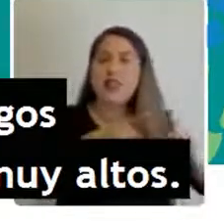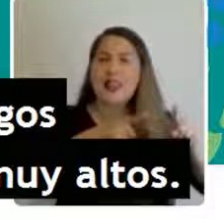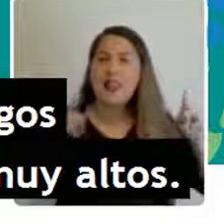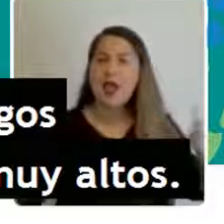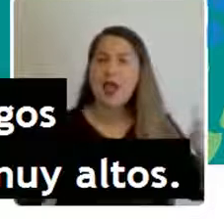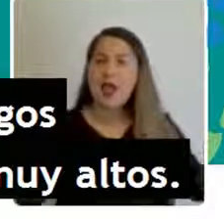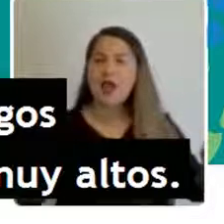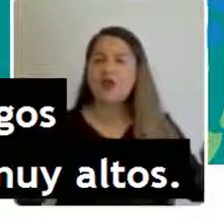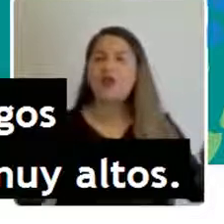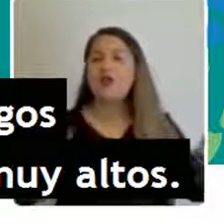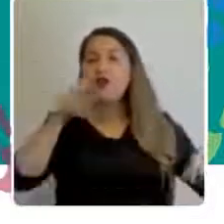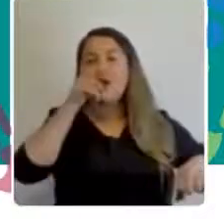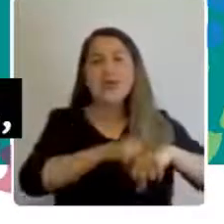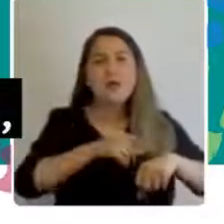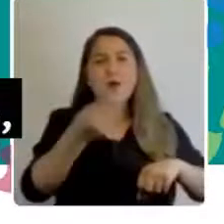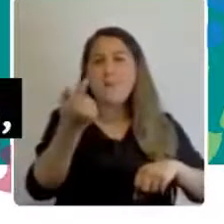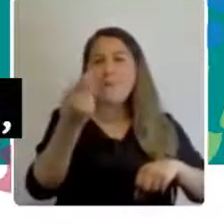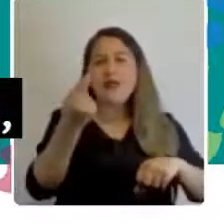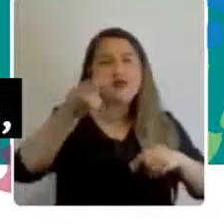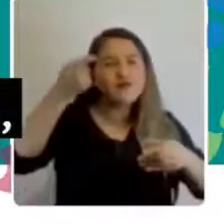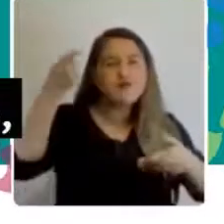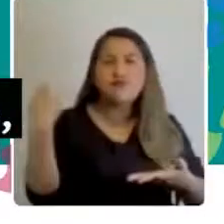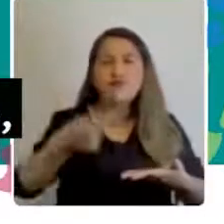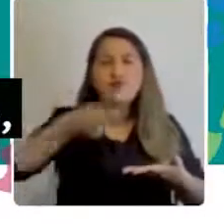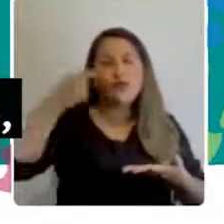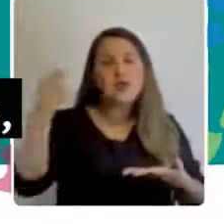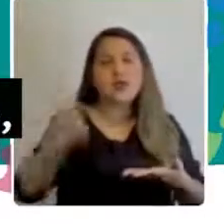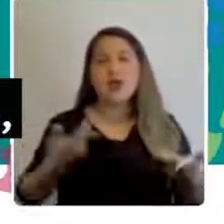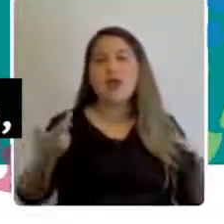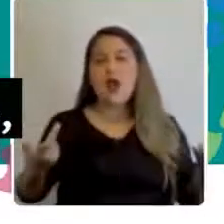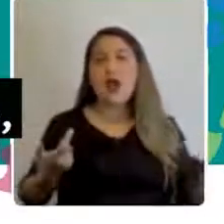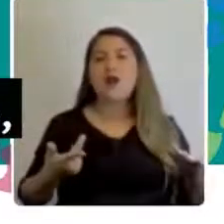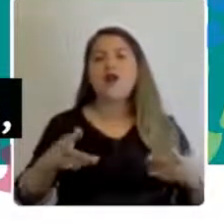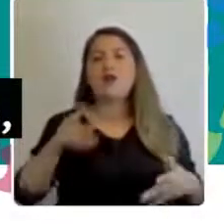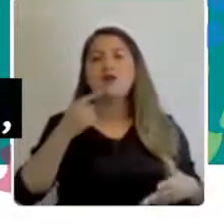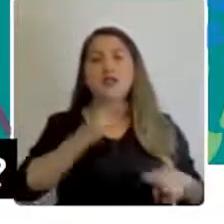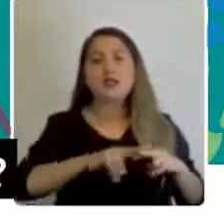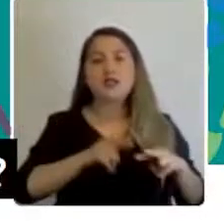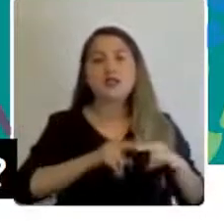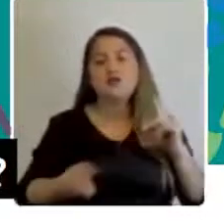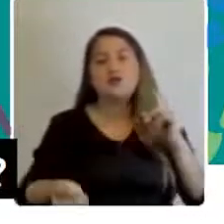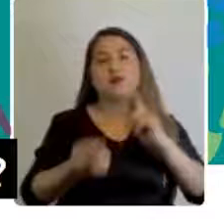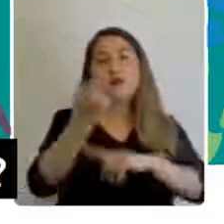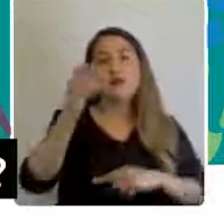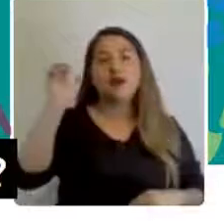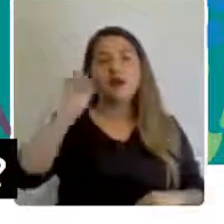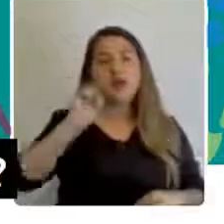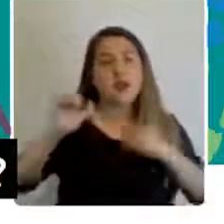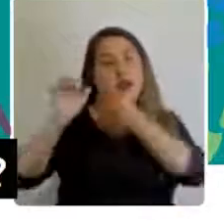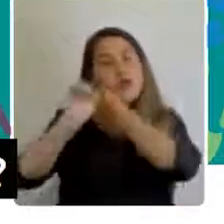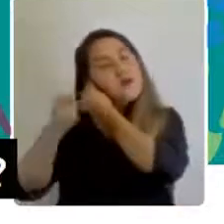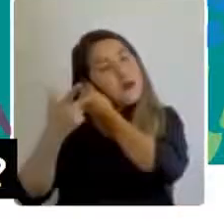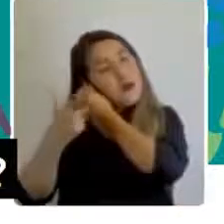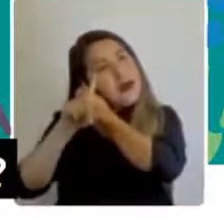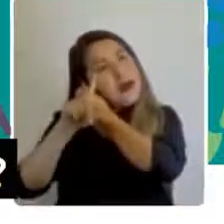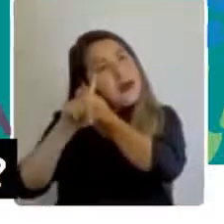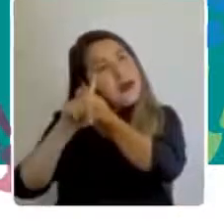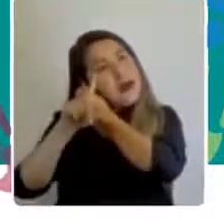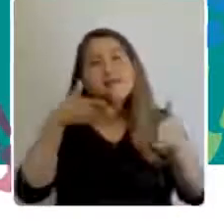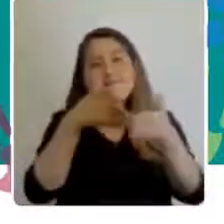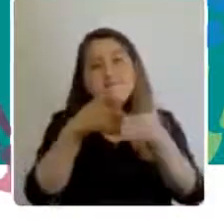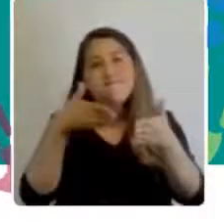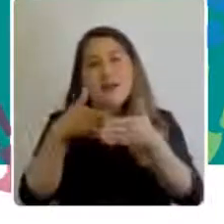esos medicamentos a precios muy altos. ¿Qué estrategias se han considerado primero, Doménica, en Europa para mitigar esta barrera de